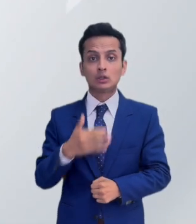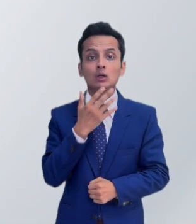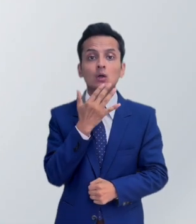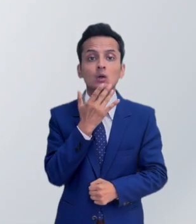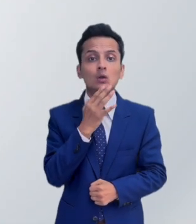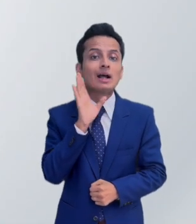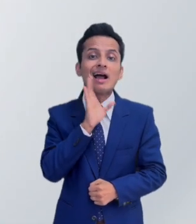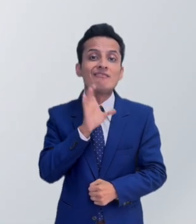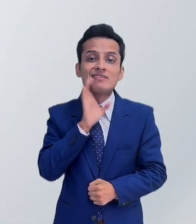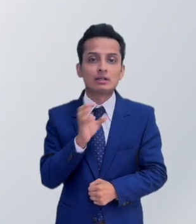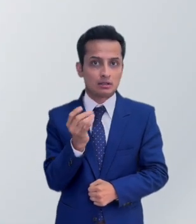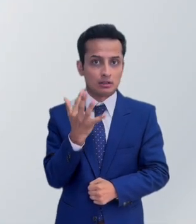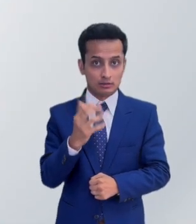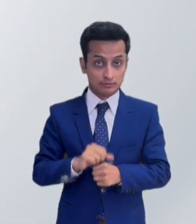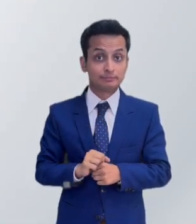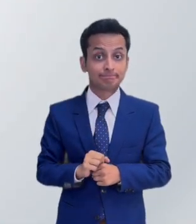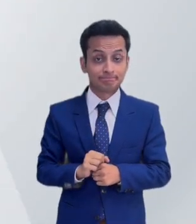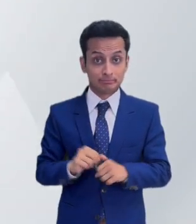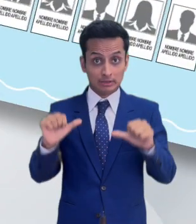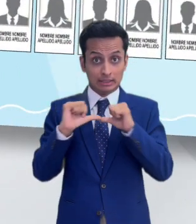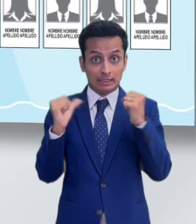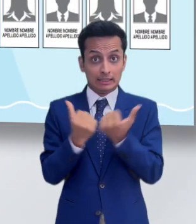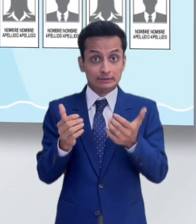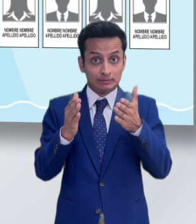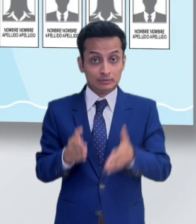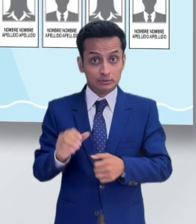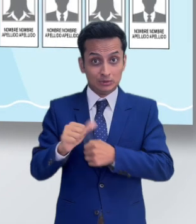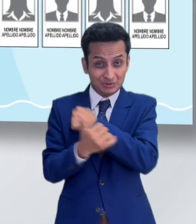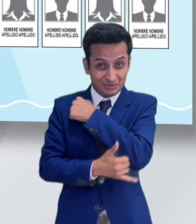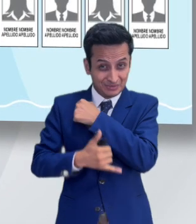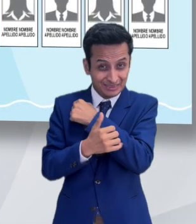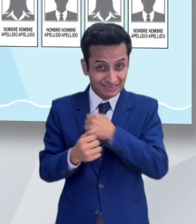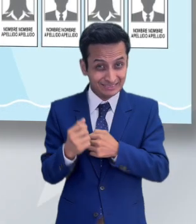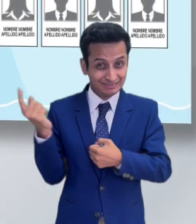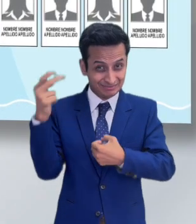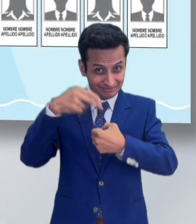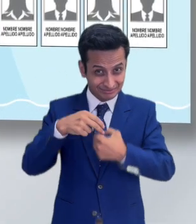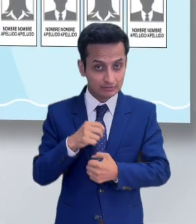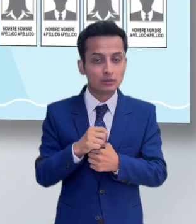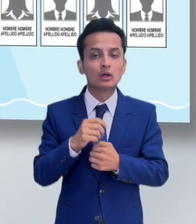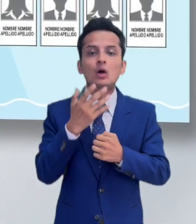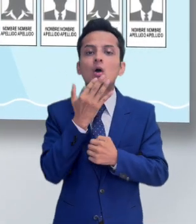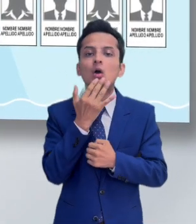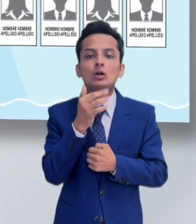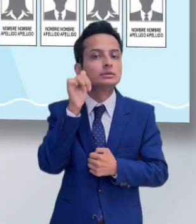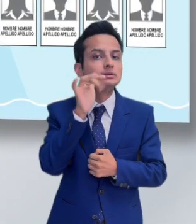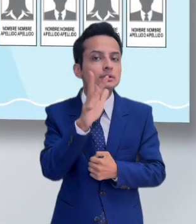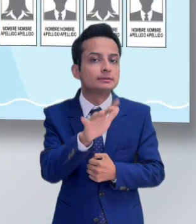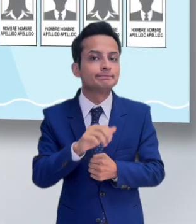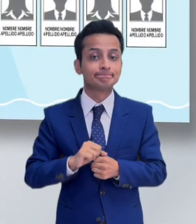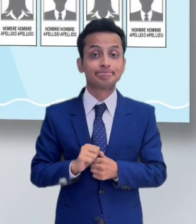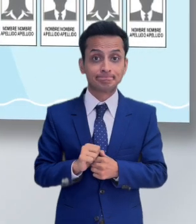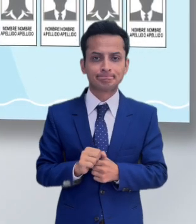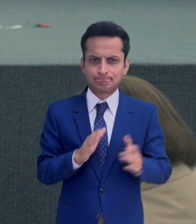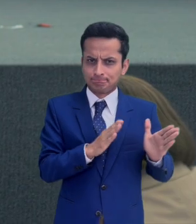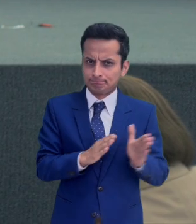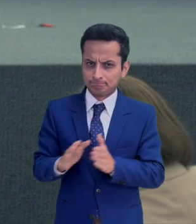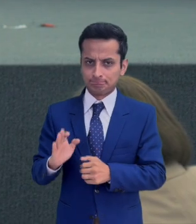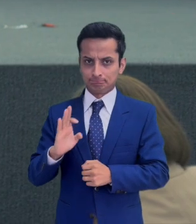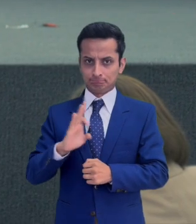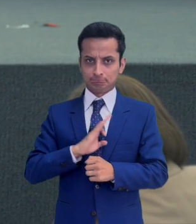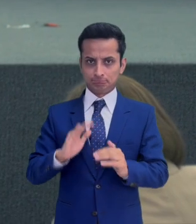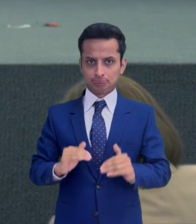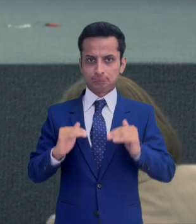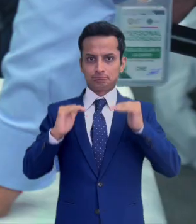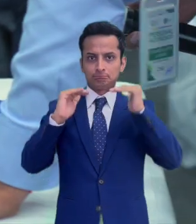binomio presidencial serán de color café claro, mientras que las de asambleístas por el exterior serán de color celeste.